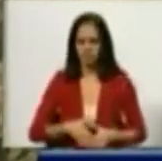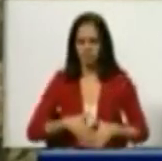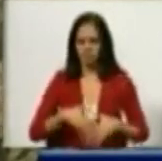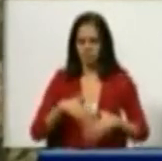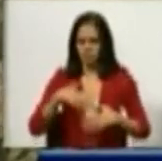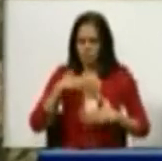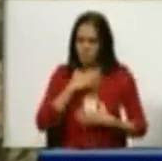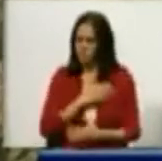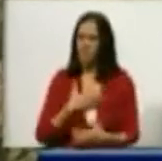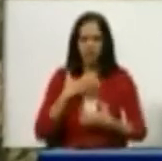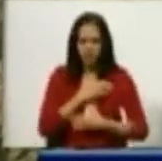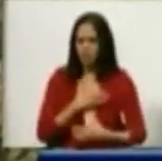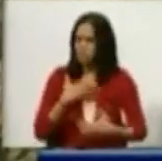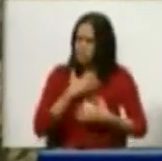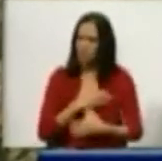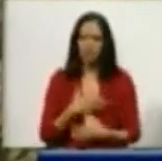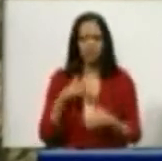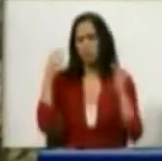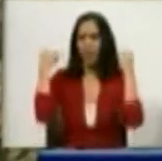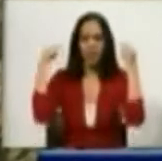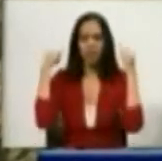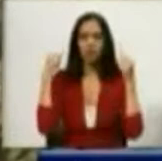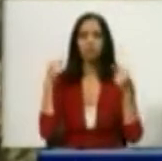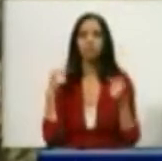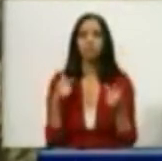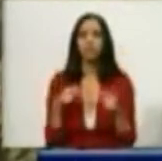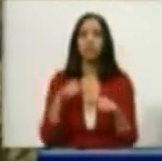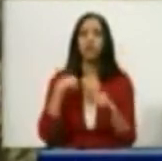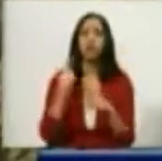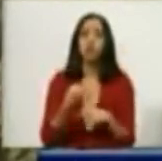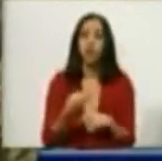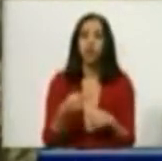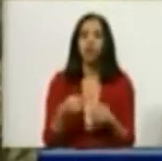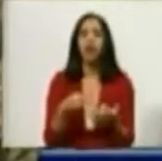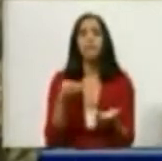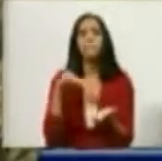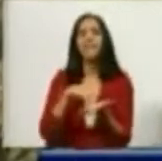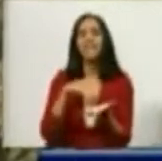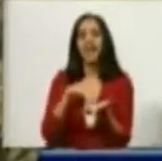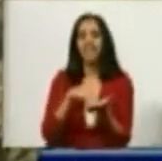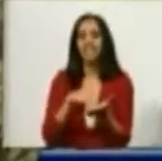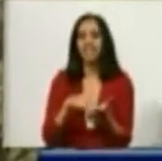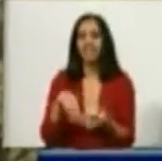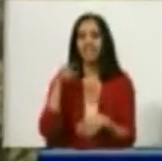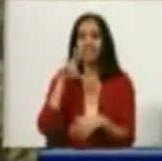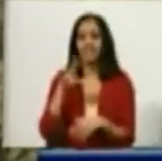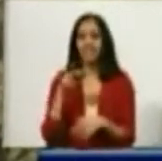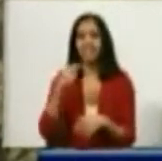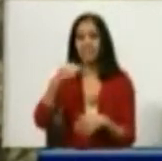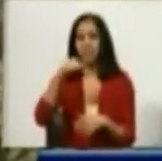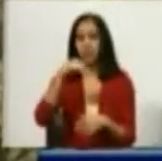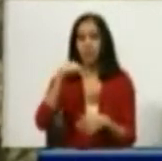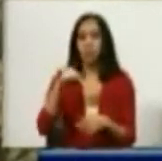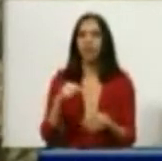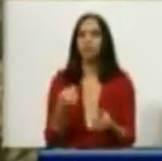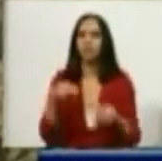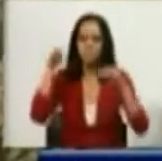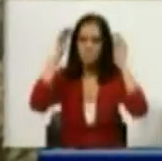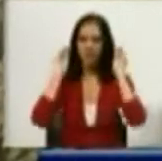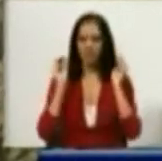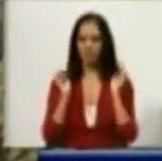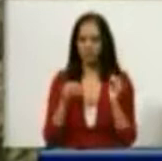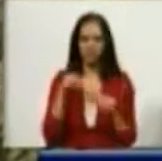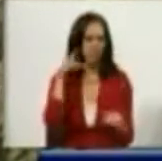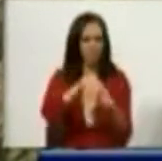poco humor de María La loca posteriormente San Antonio de los altos en el estado Miranda el día 30 de noviembre María La loca trató muy mal